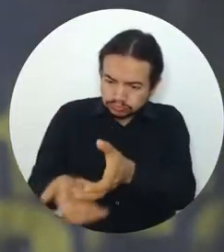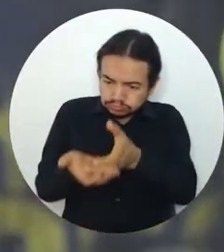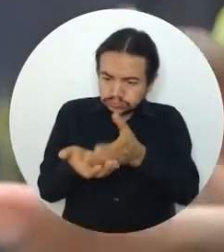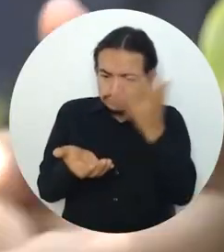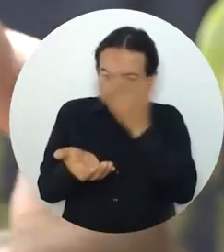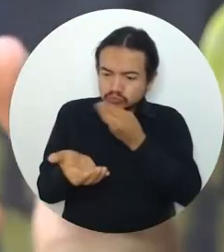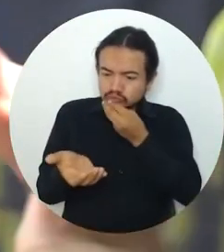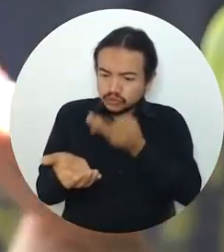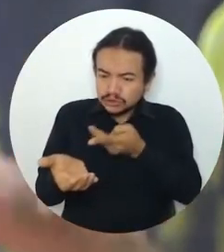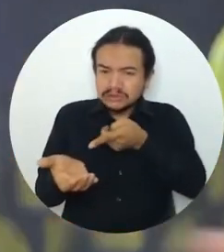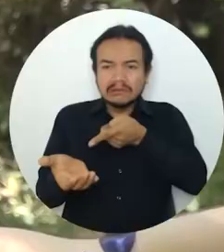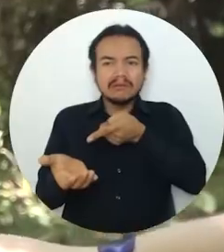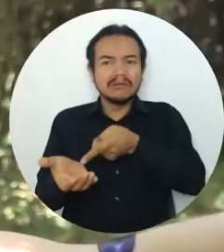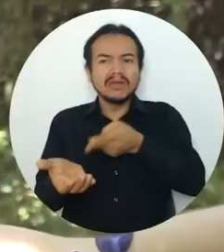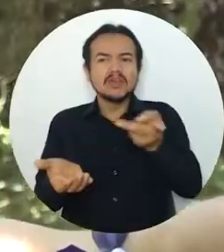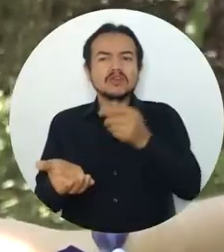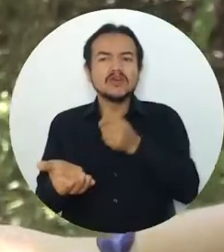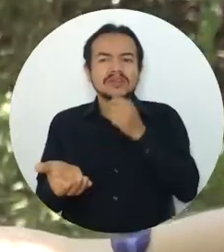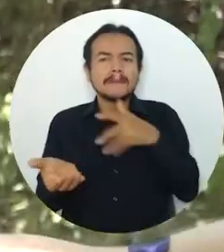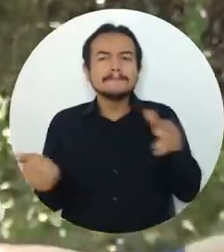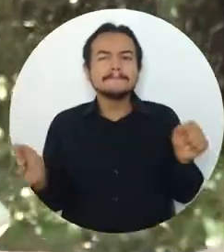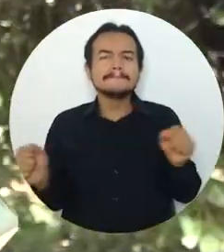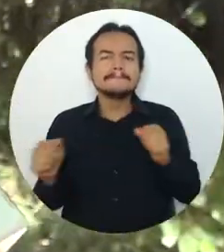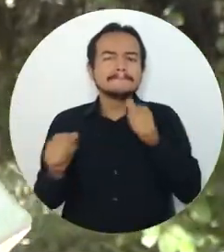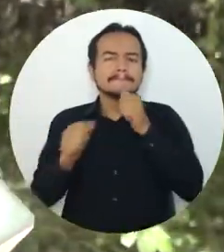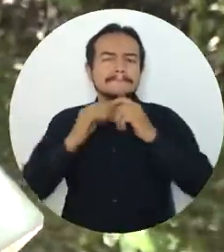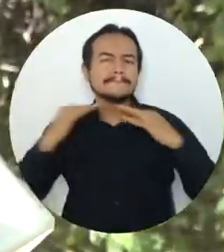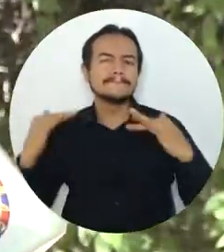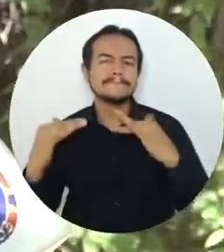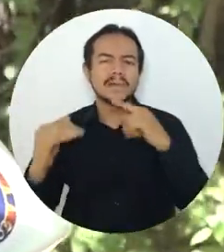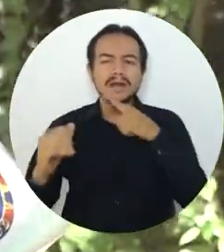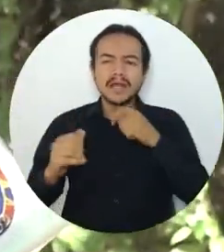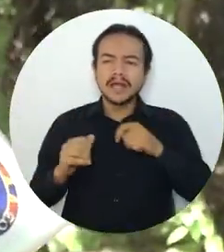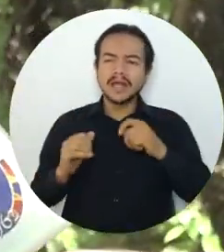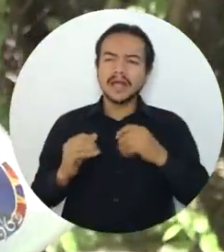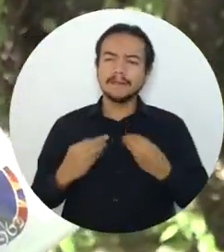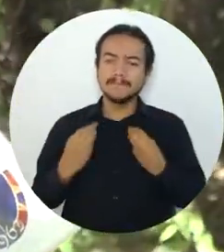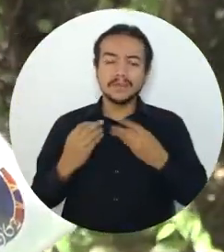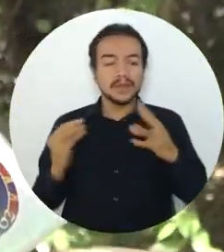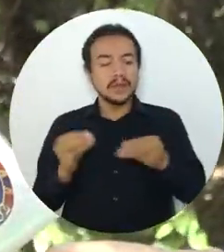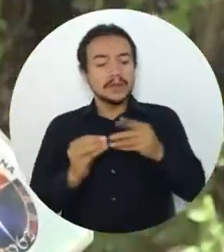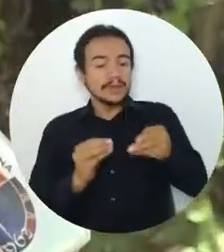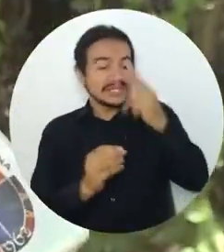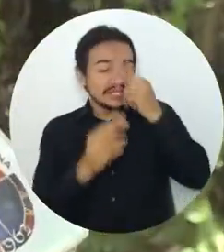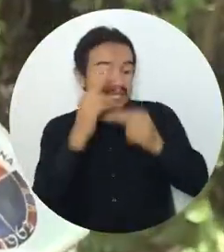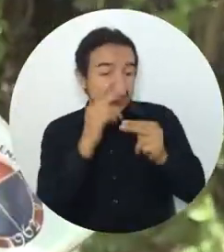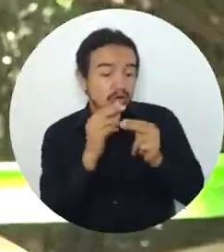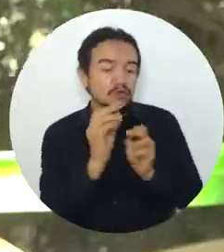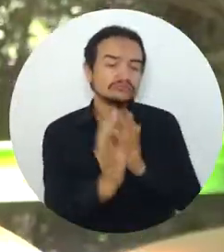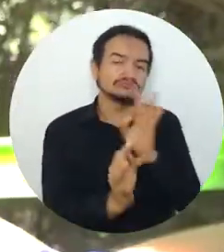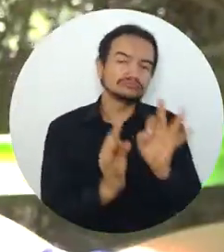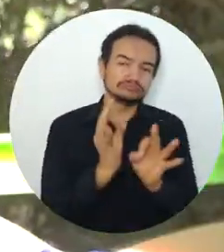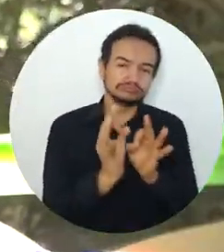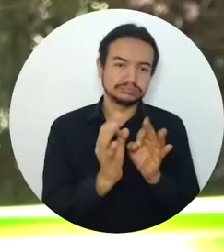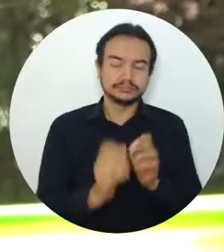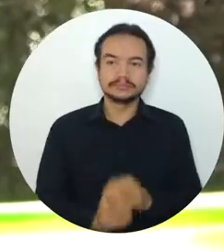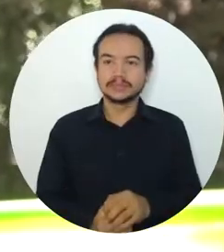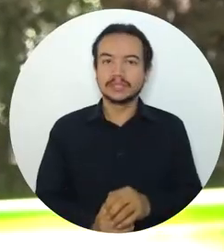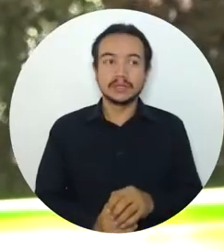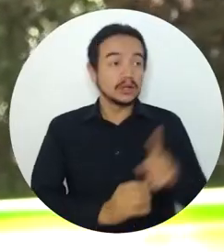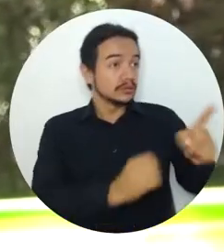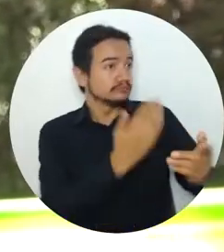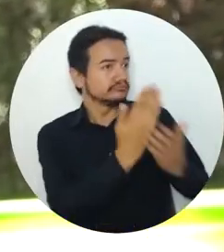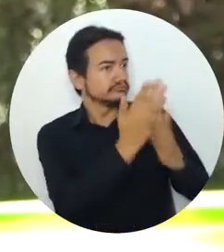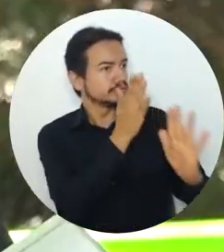las más bonitas que vienen en el mar y ellas cuidan a los hijos cuando ya nacieron. Hablaron de